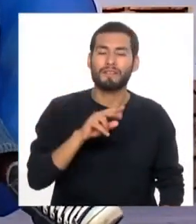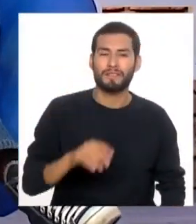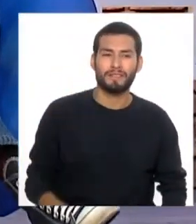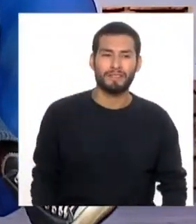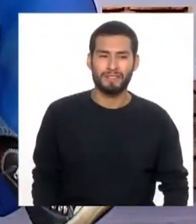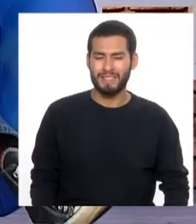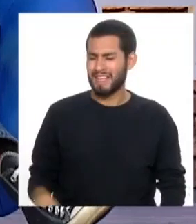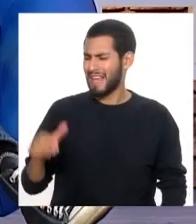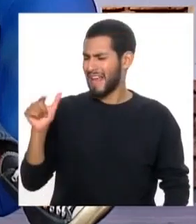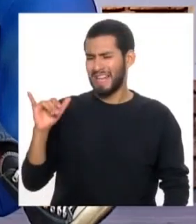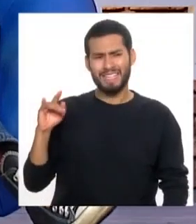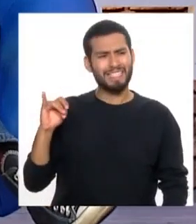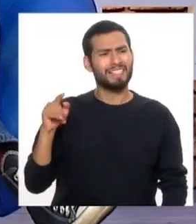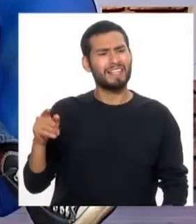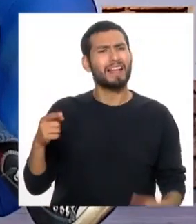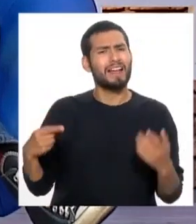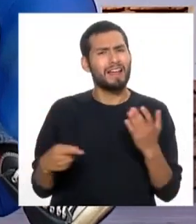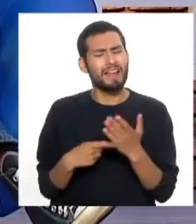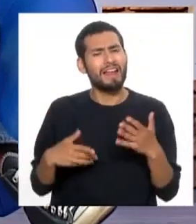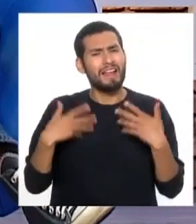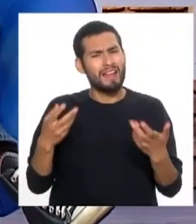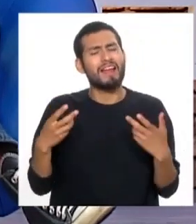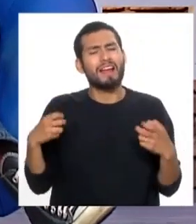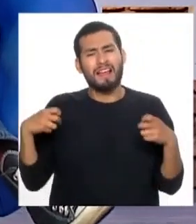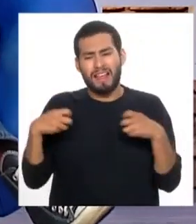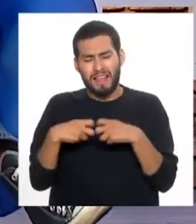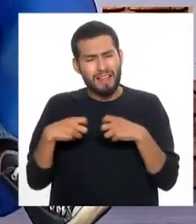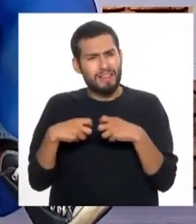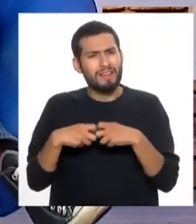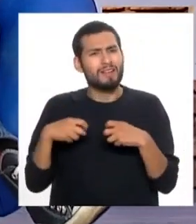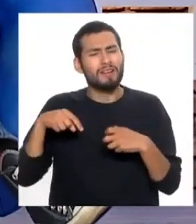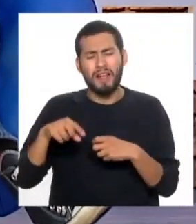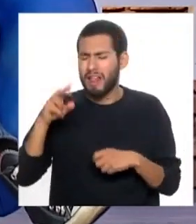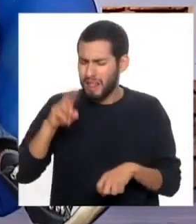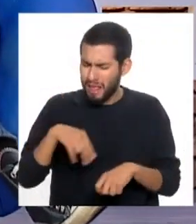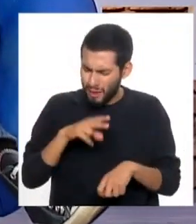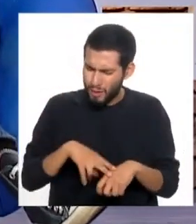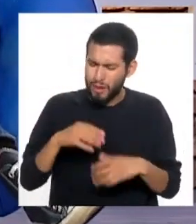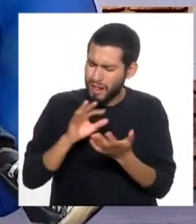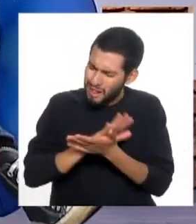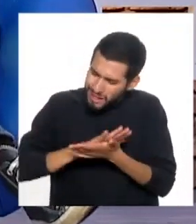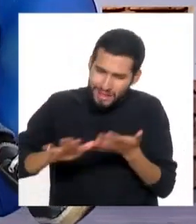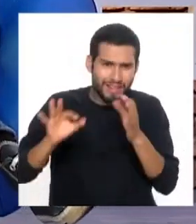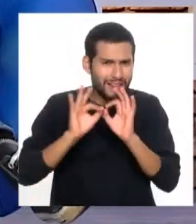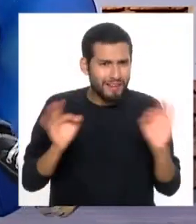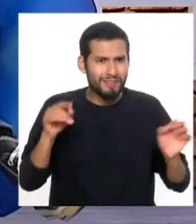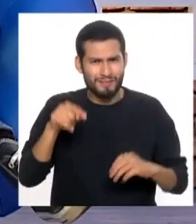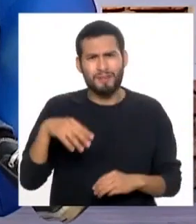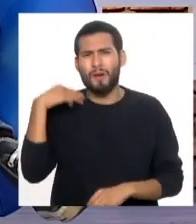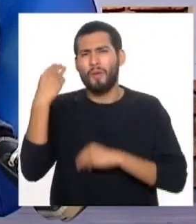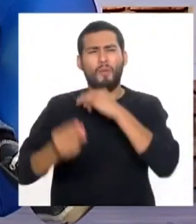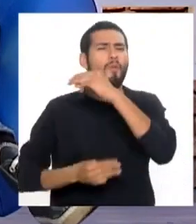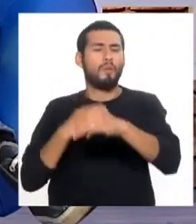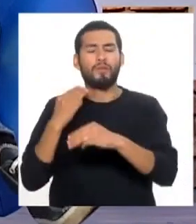Alinti, tecnología que ayuda a generar la energía eléctrica más natural y limpia del mundo, y es